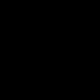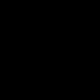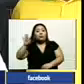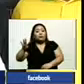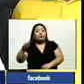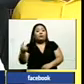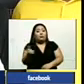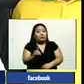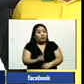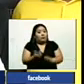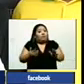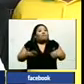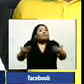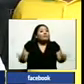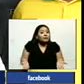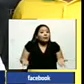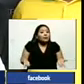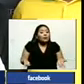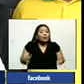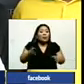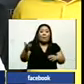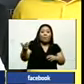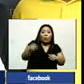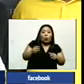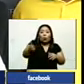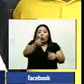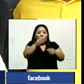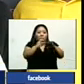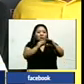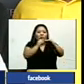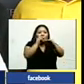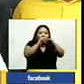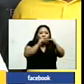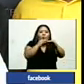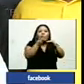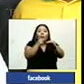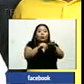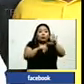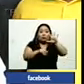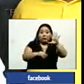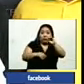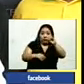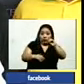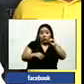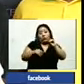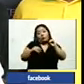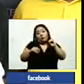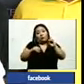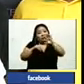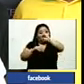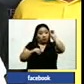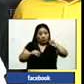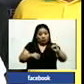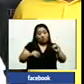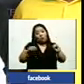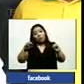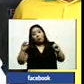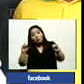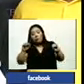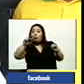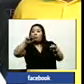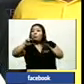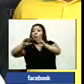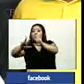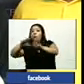que andaban entre el rango de 500% a